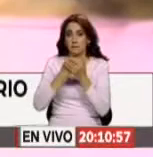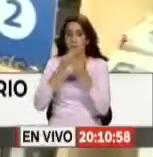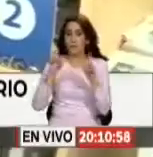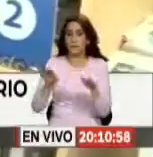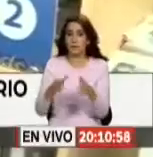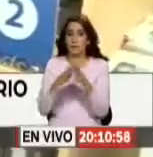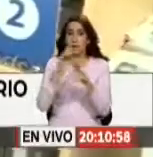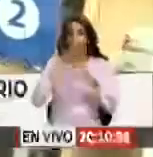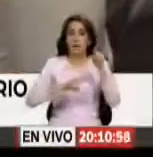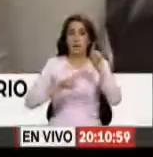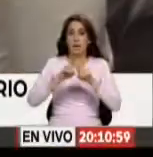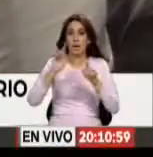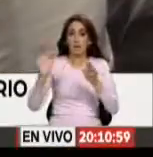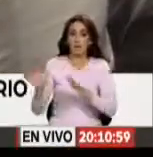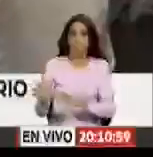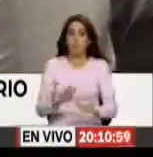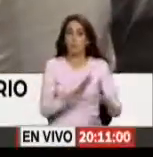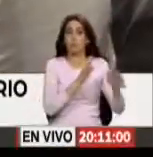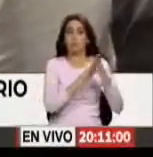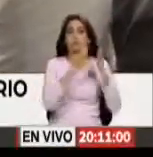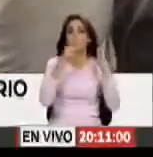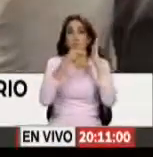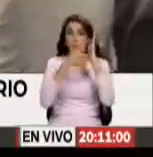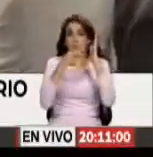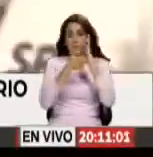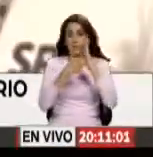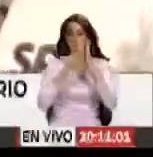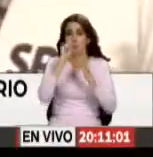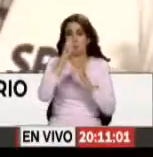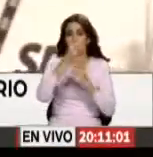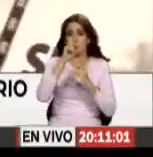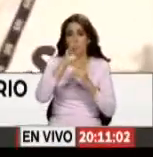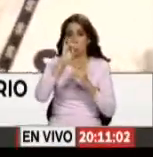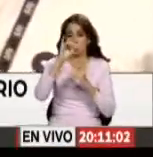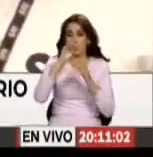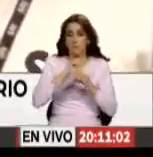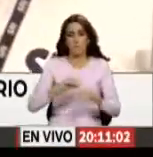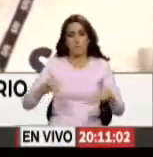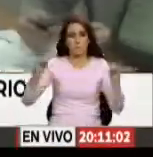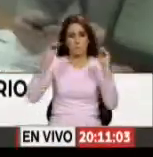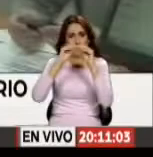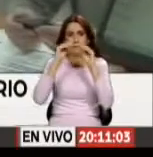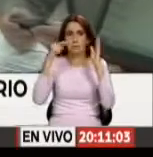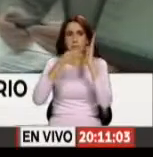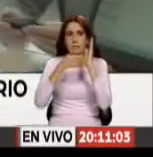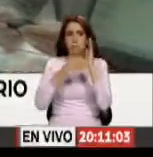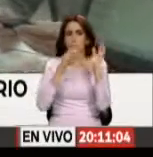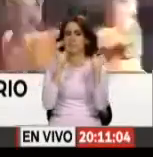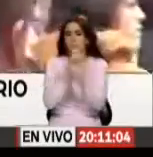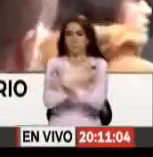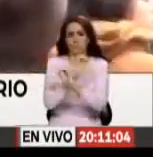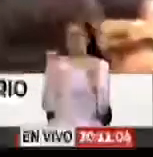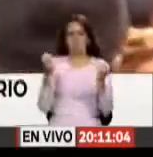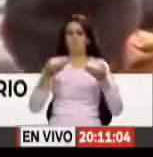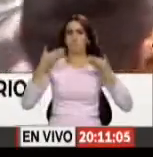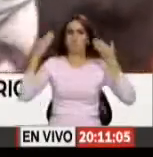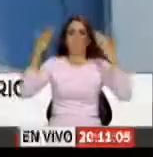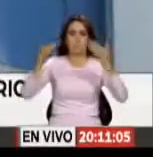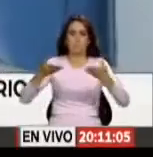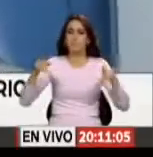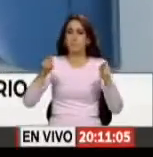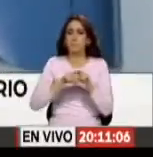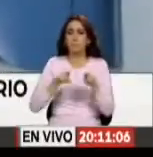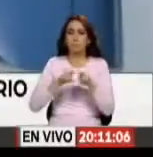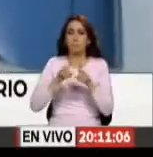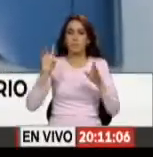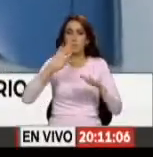implicarán sacrificios. Sobre lo tributario, considera que no deben crearse más impuestos, ni plantea como viable incrementar el impuesto